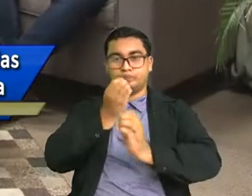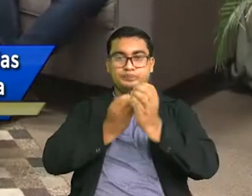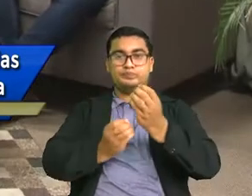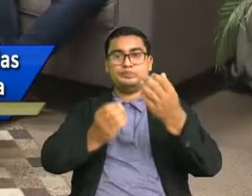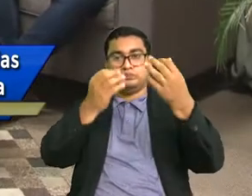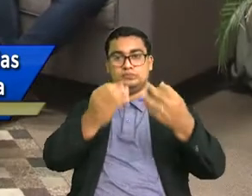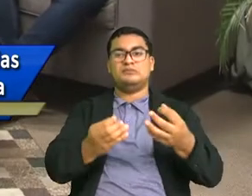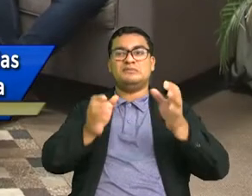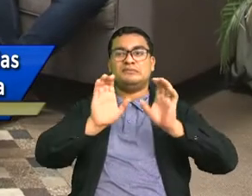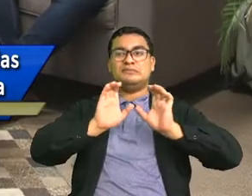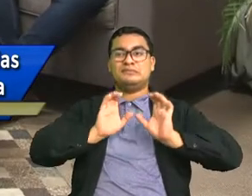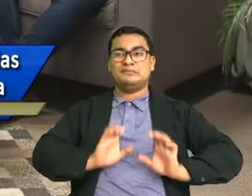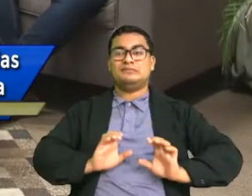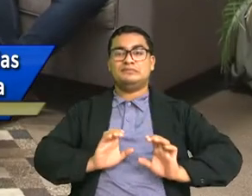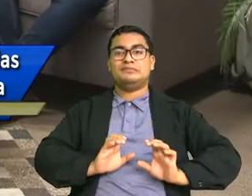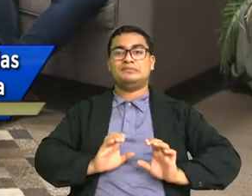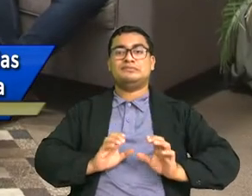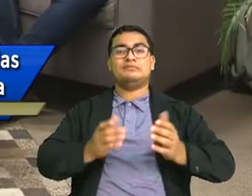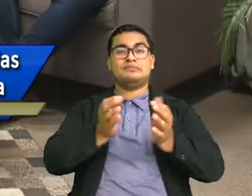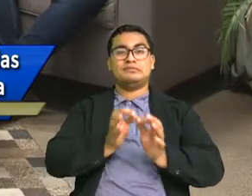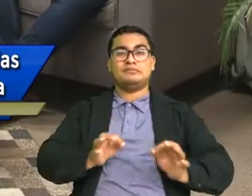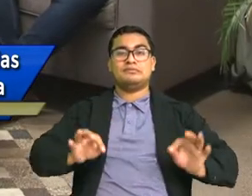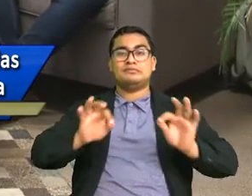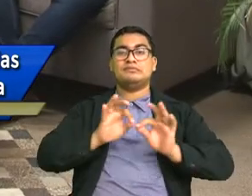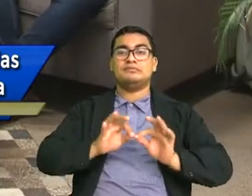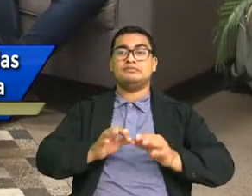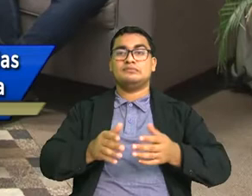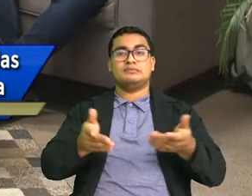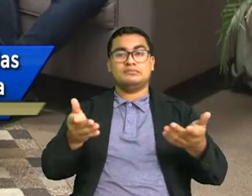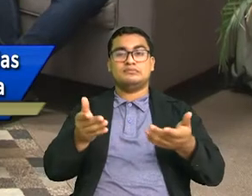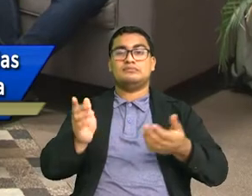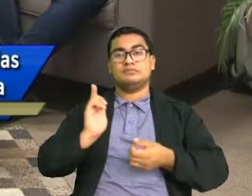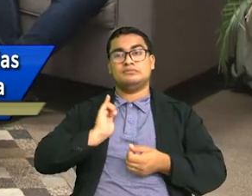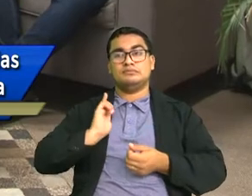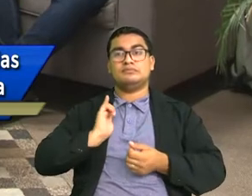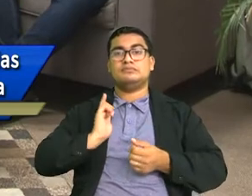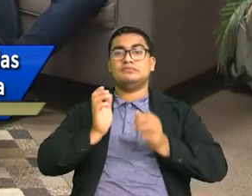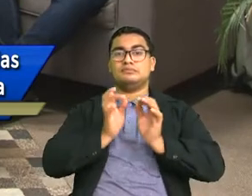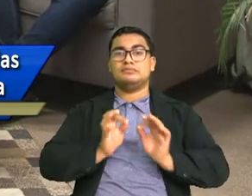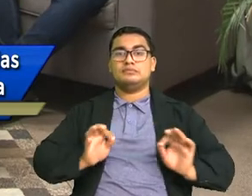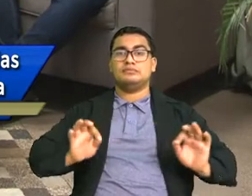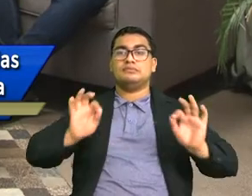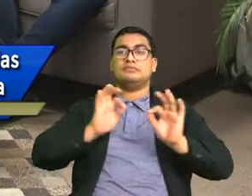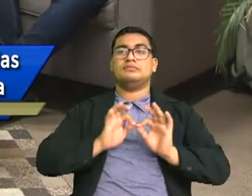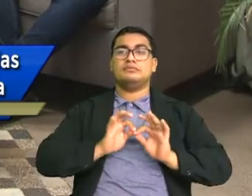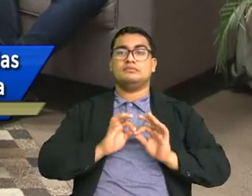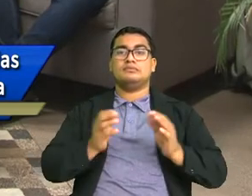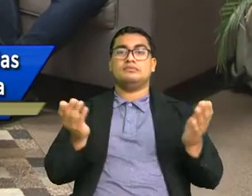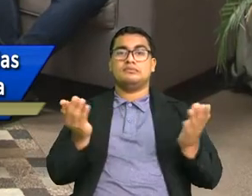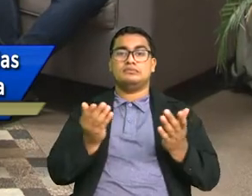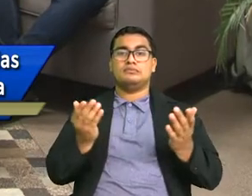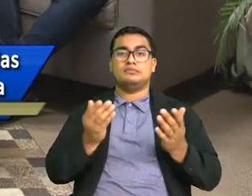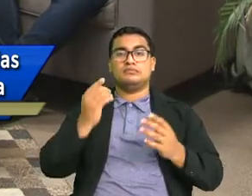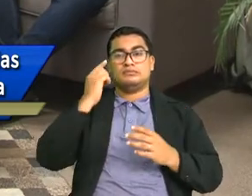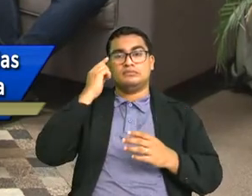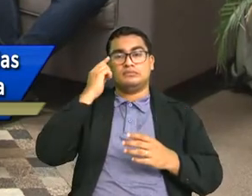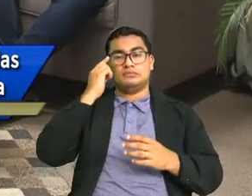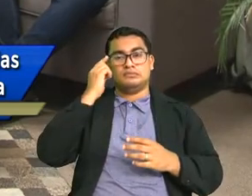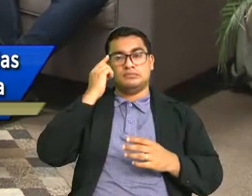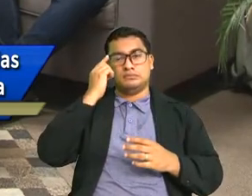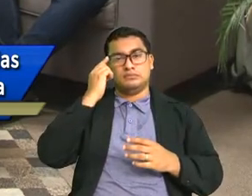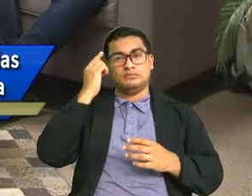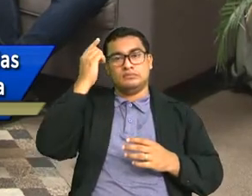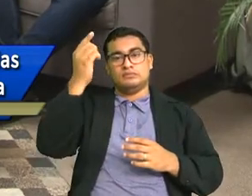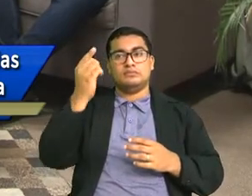buena nutrición de nuestros niños va a venir a tener un impacto en el desarrollo de